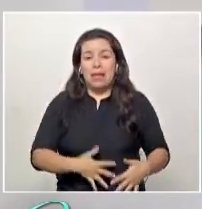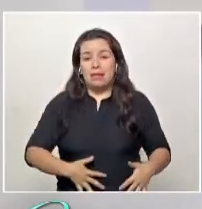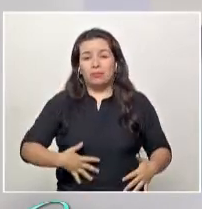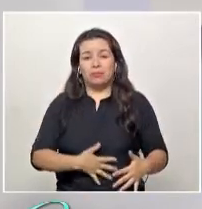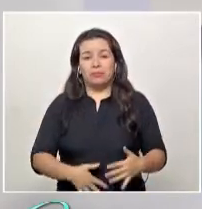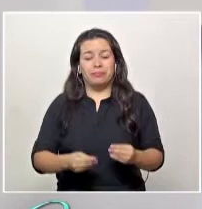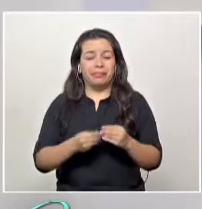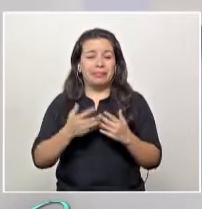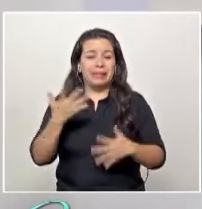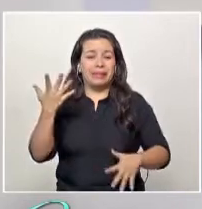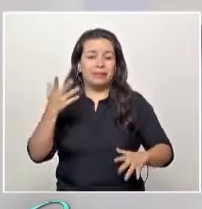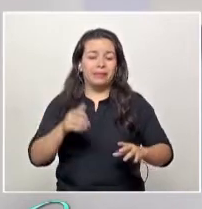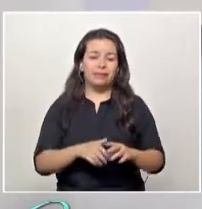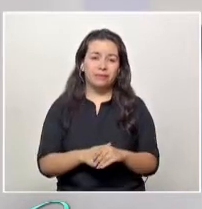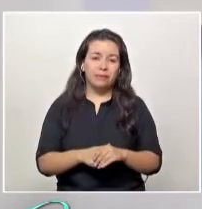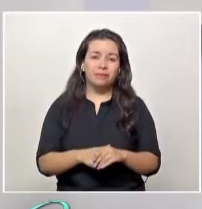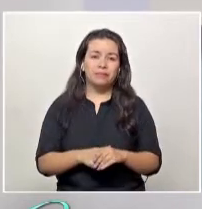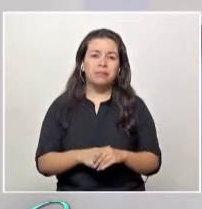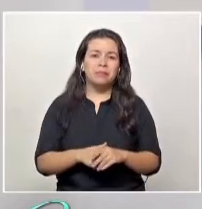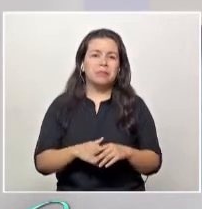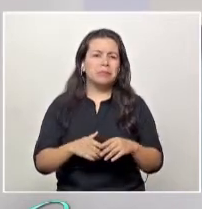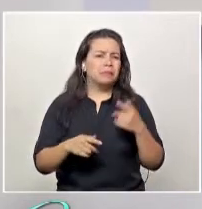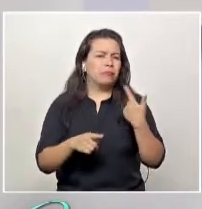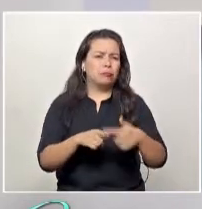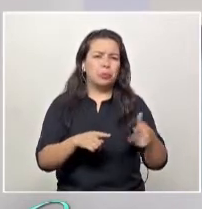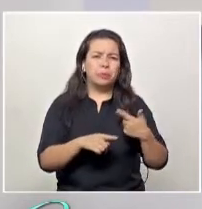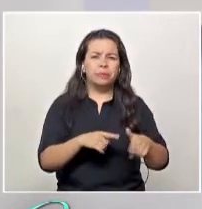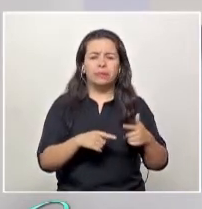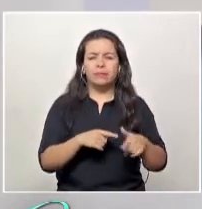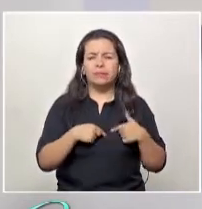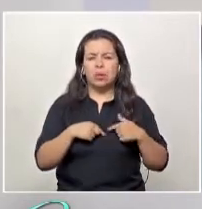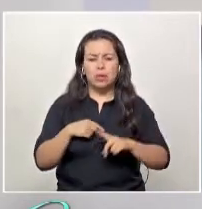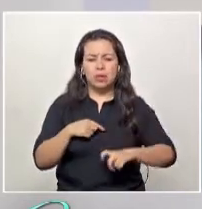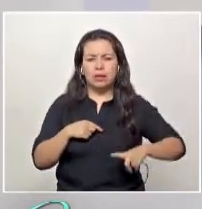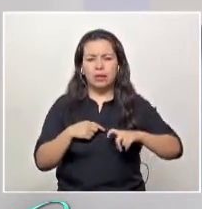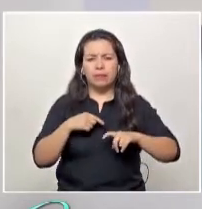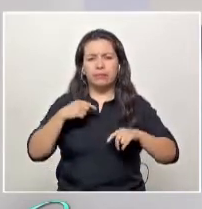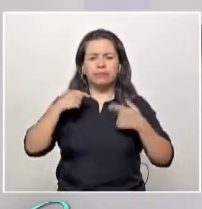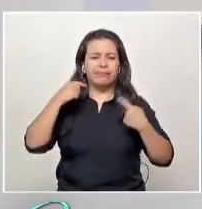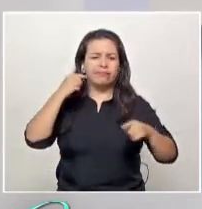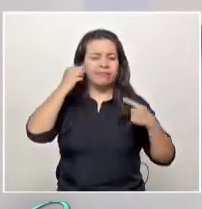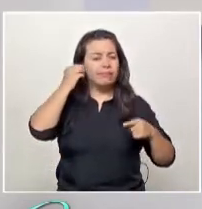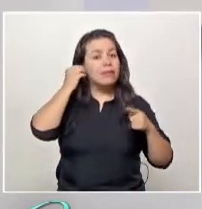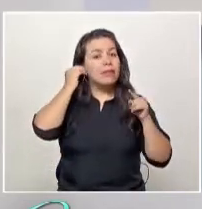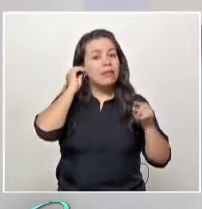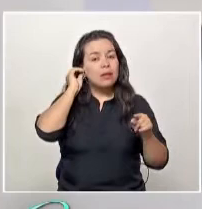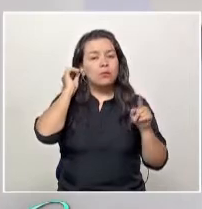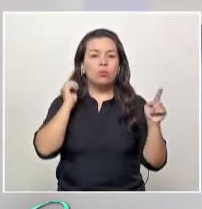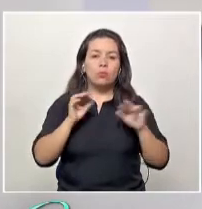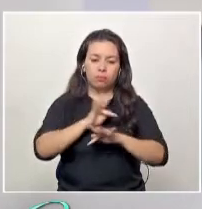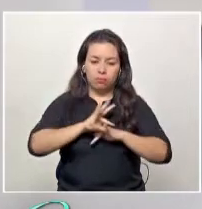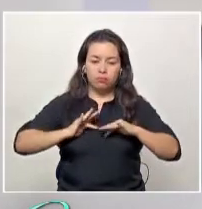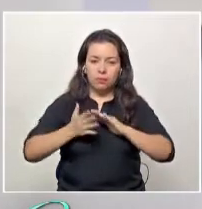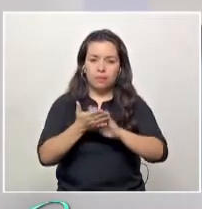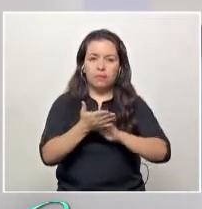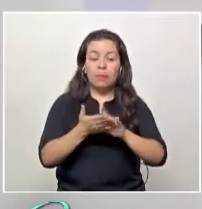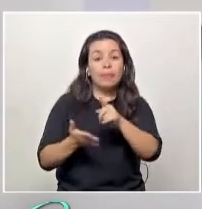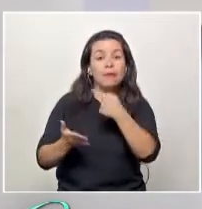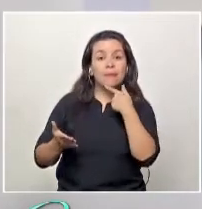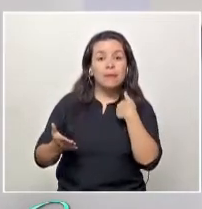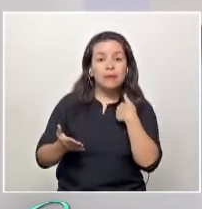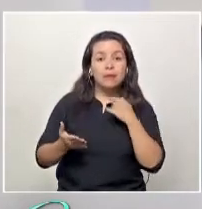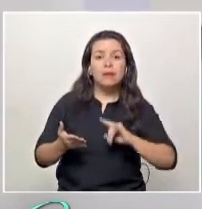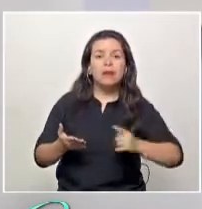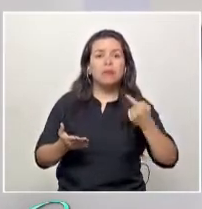estómago. ¿Será un Helicobacter pylori? Y con base a eso uno hace un tratamiento. Por eso usted dice que